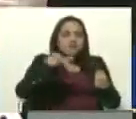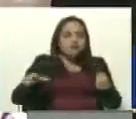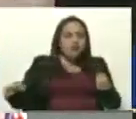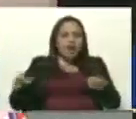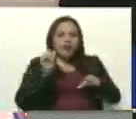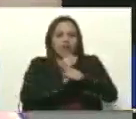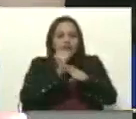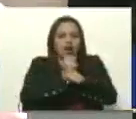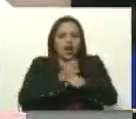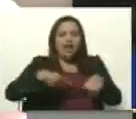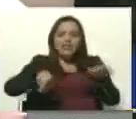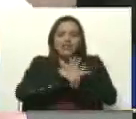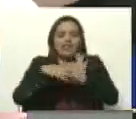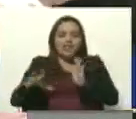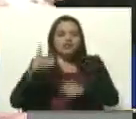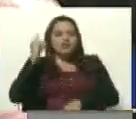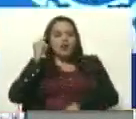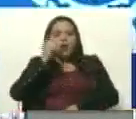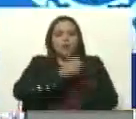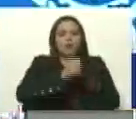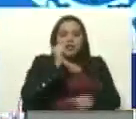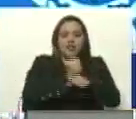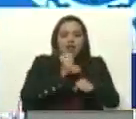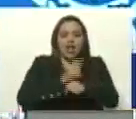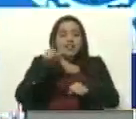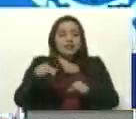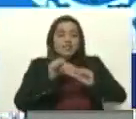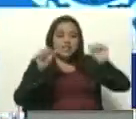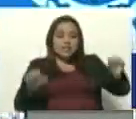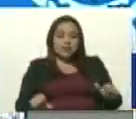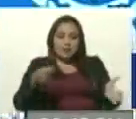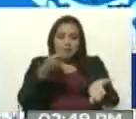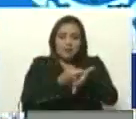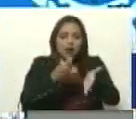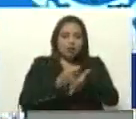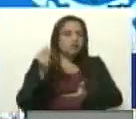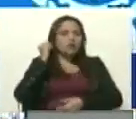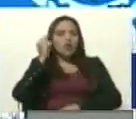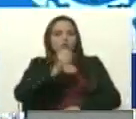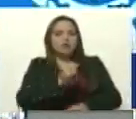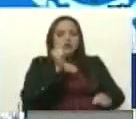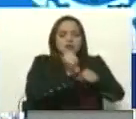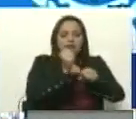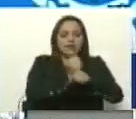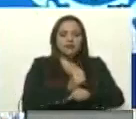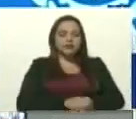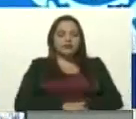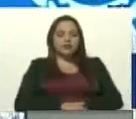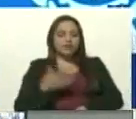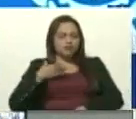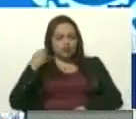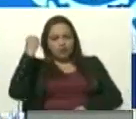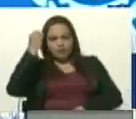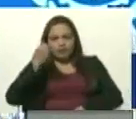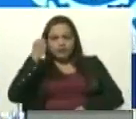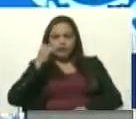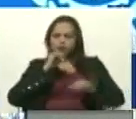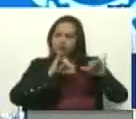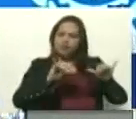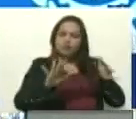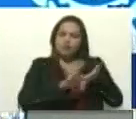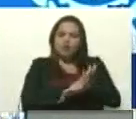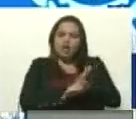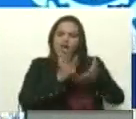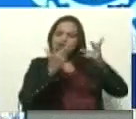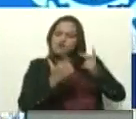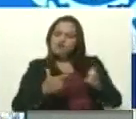y las trabajadoras, al sistema de remuneración de los trabajadores y las trabajadoras. Y pienso que este